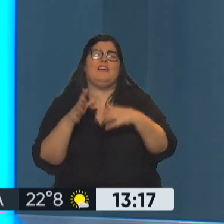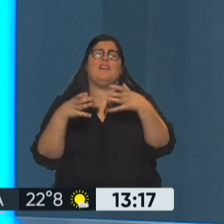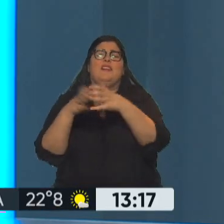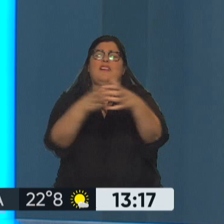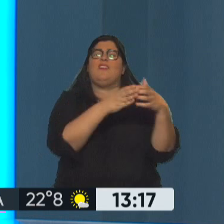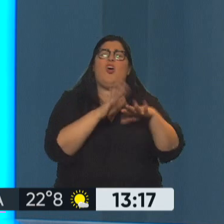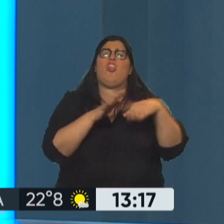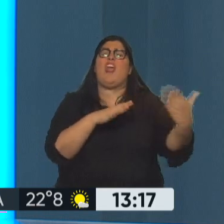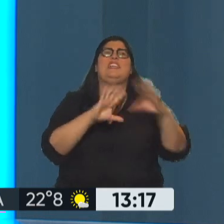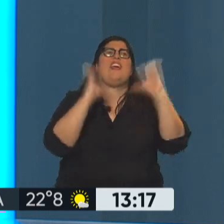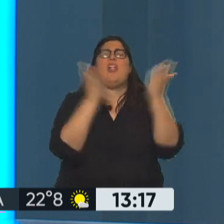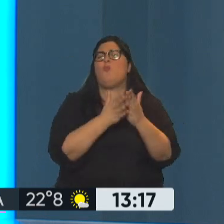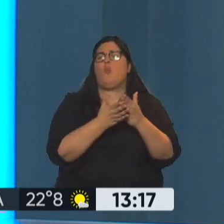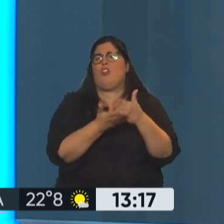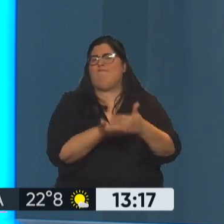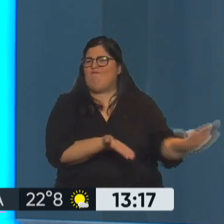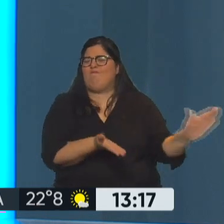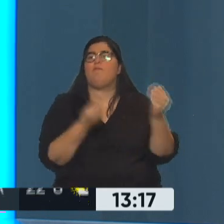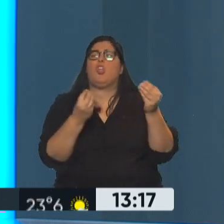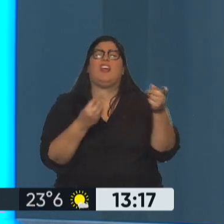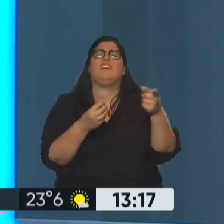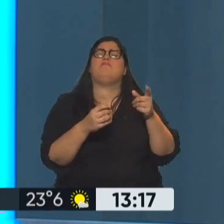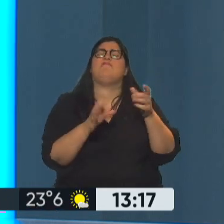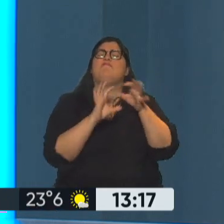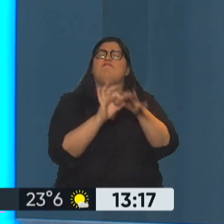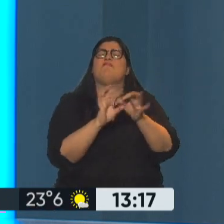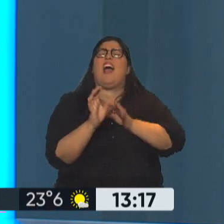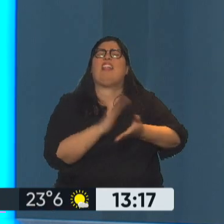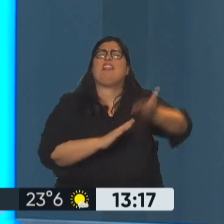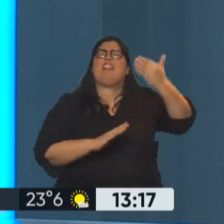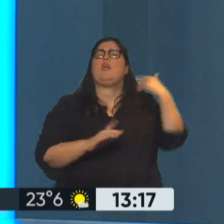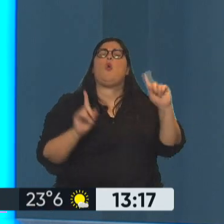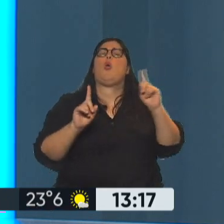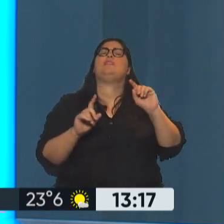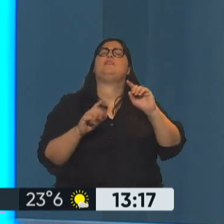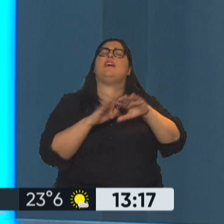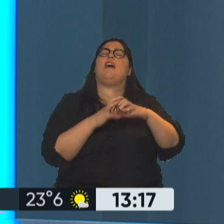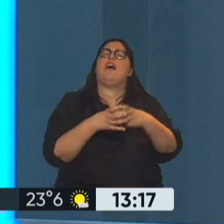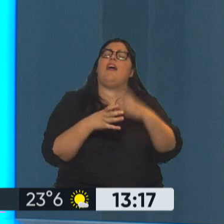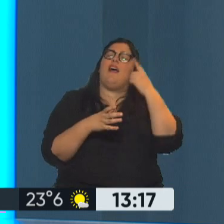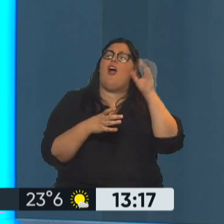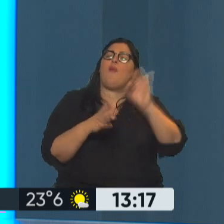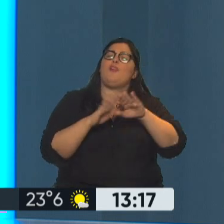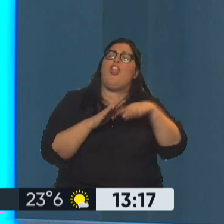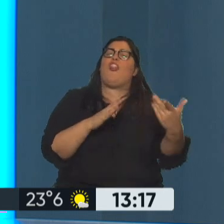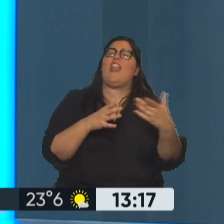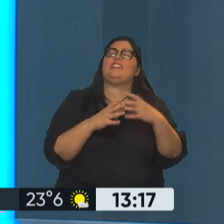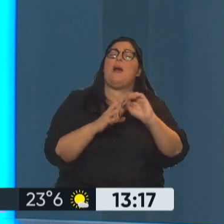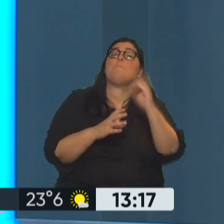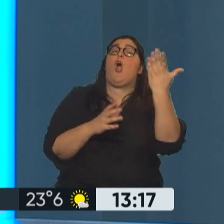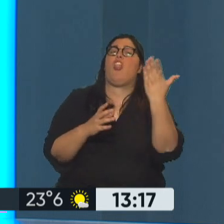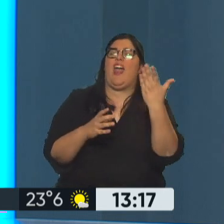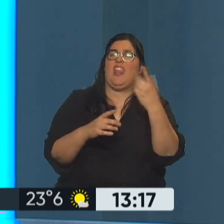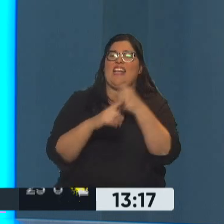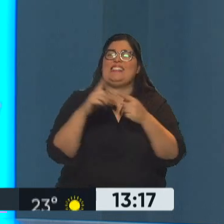derecha anticuada, retrógrada. No es una derecha moderna, ¿sí? No son líderes de centro derecha